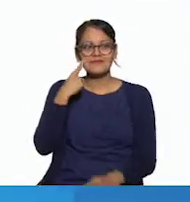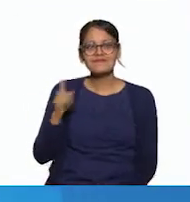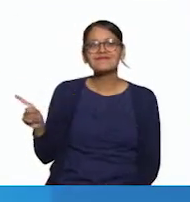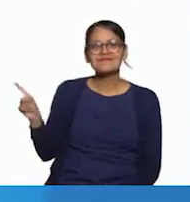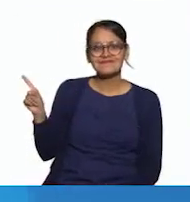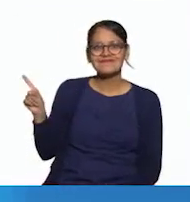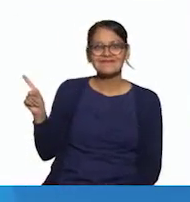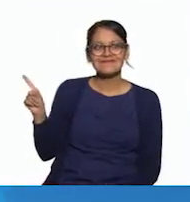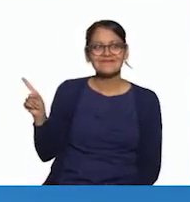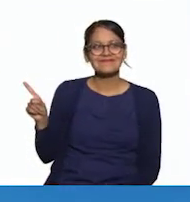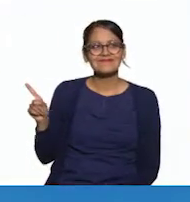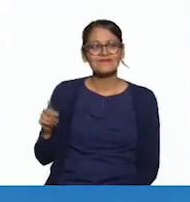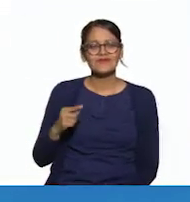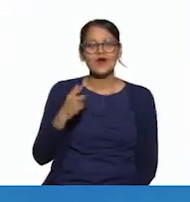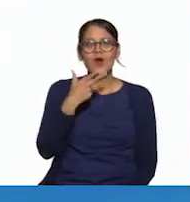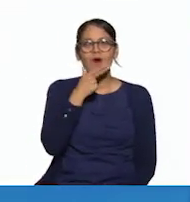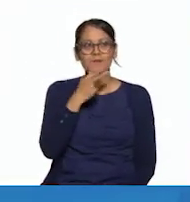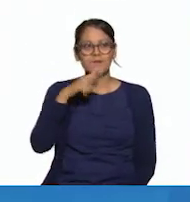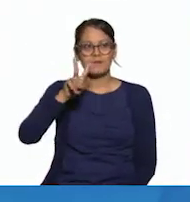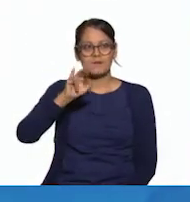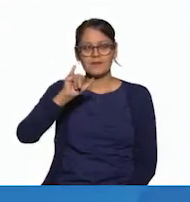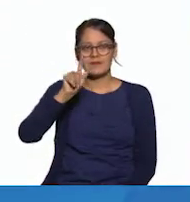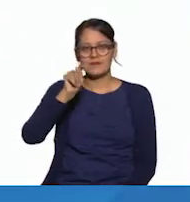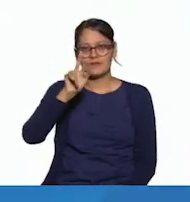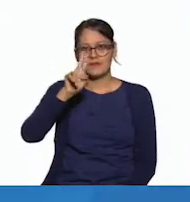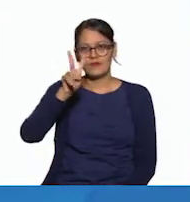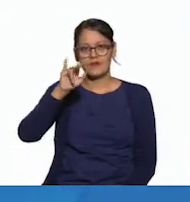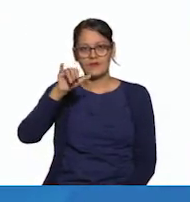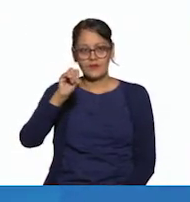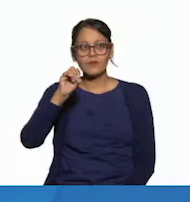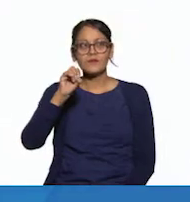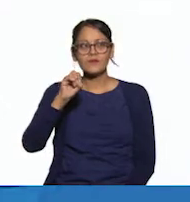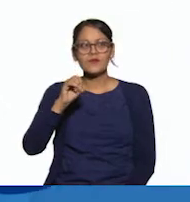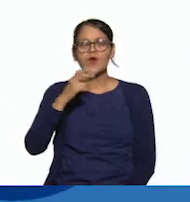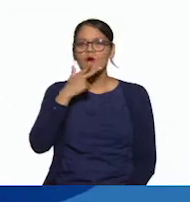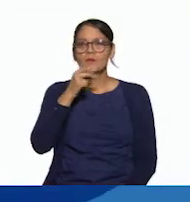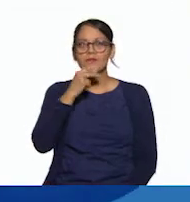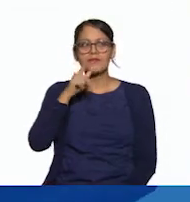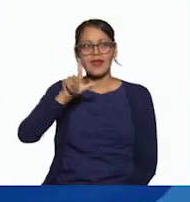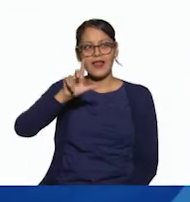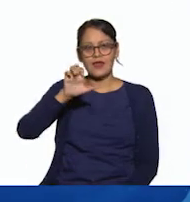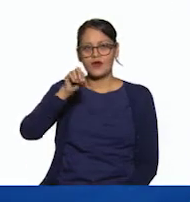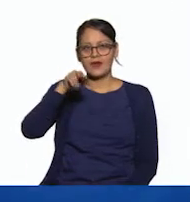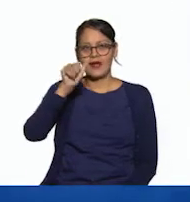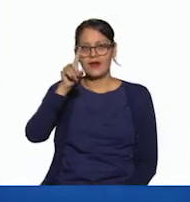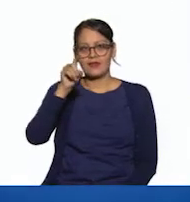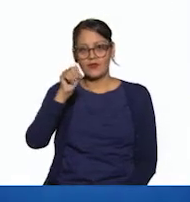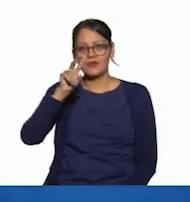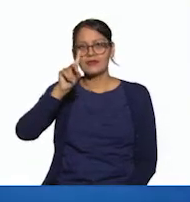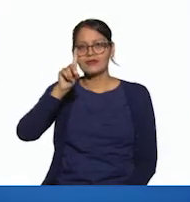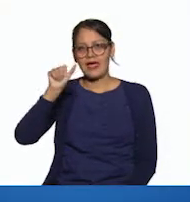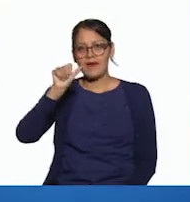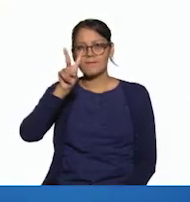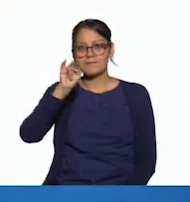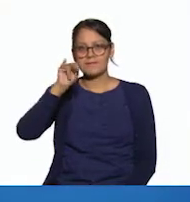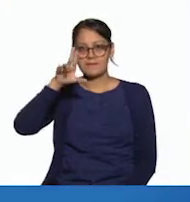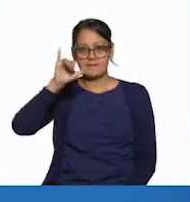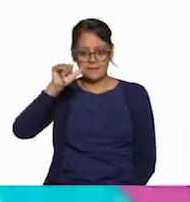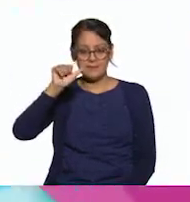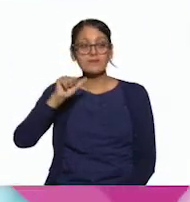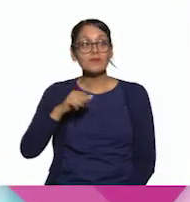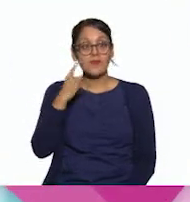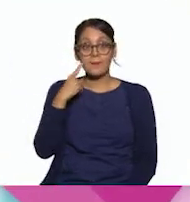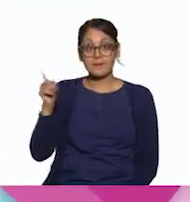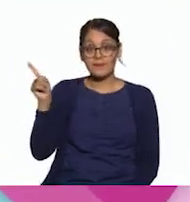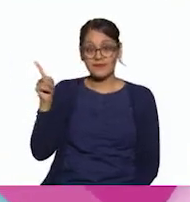de Vitruvio. Justo ahí lo estamos viendo en pantalla. Sí, mira. Es algo como